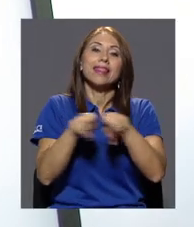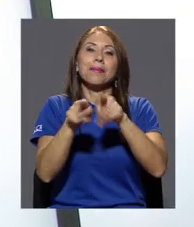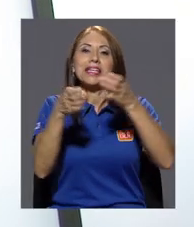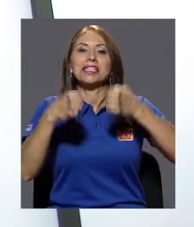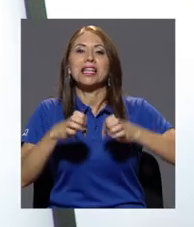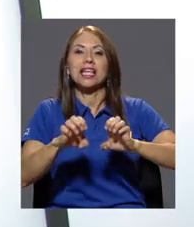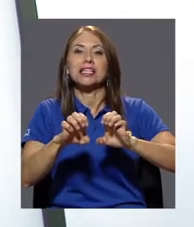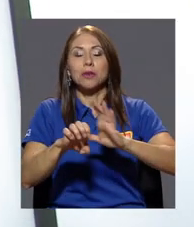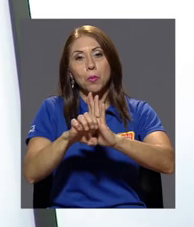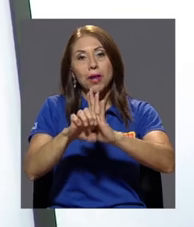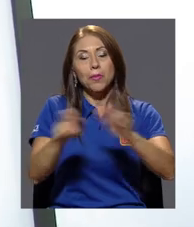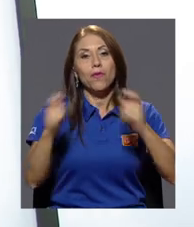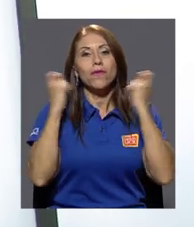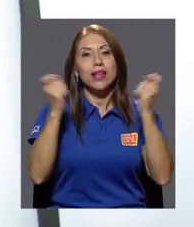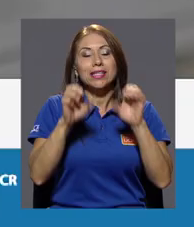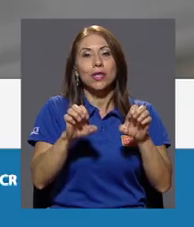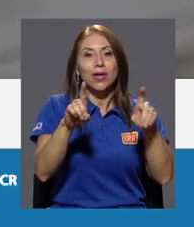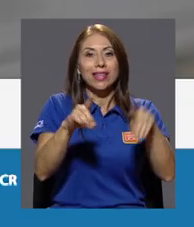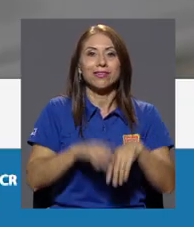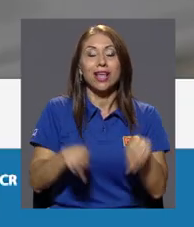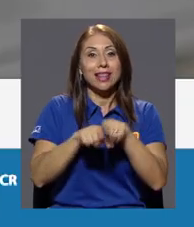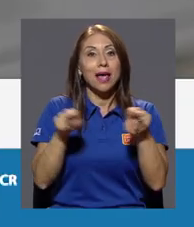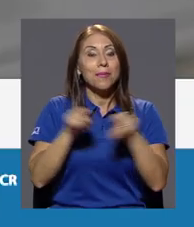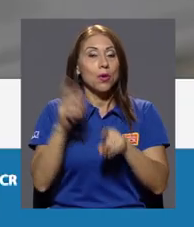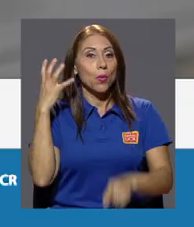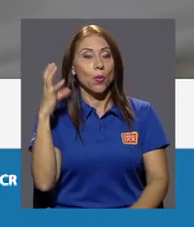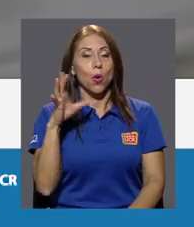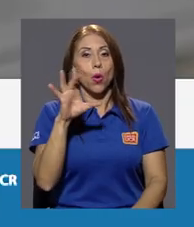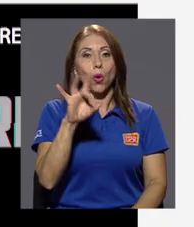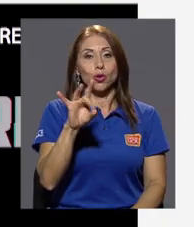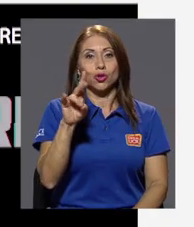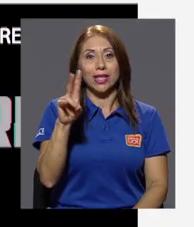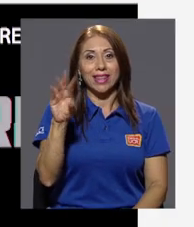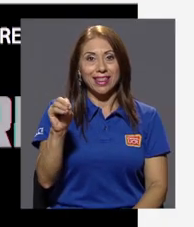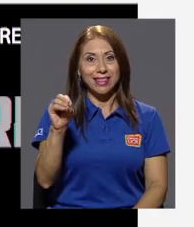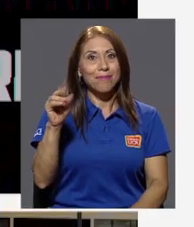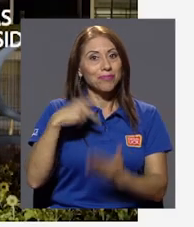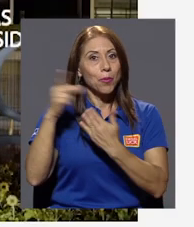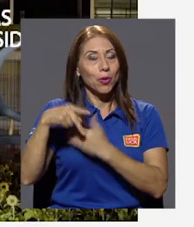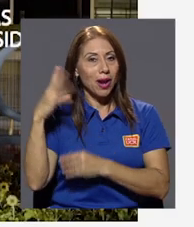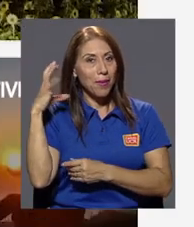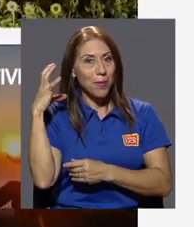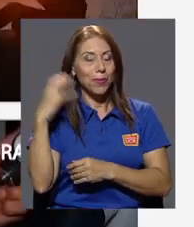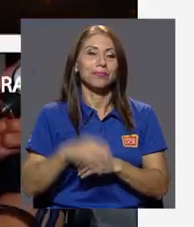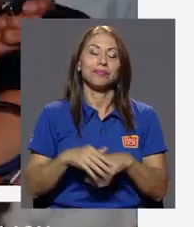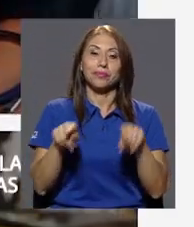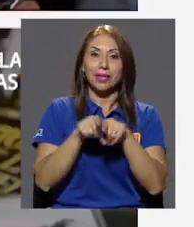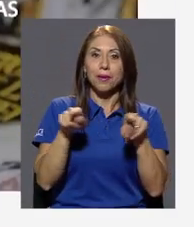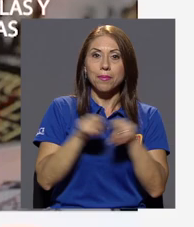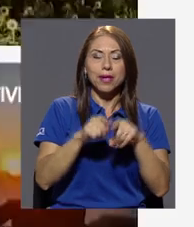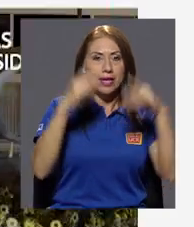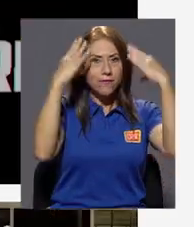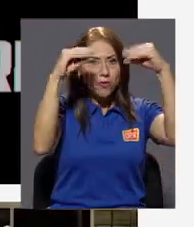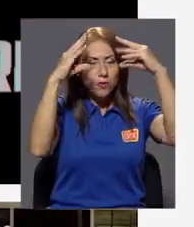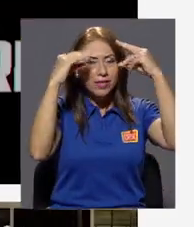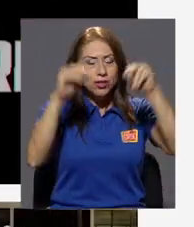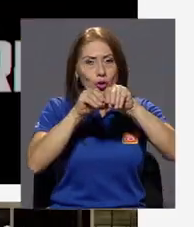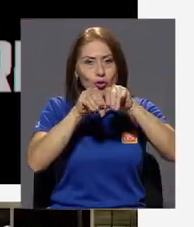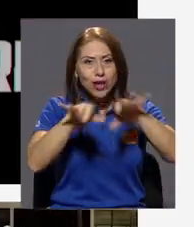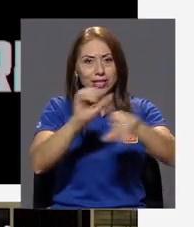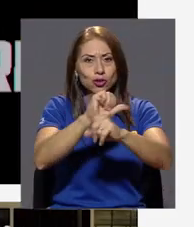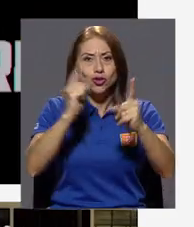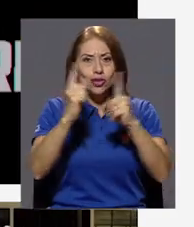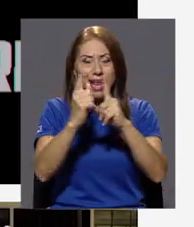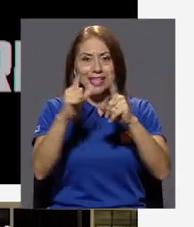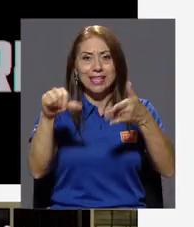como ferias educativas, un programa de radio en la emisora 870 de la UCR y publicación de información por redes sociales y